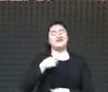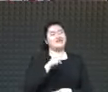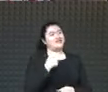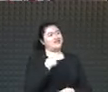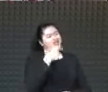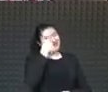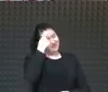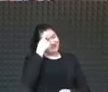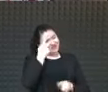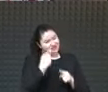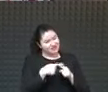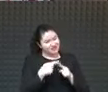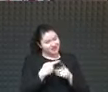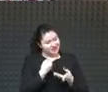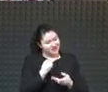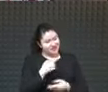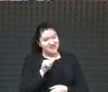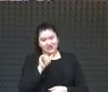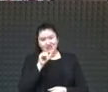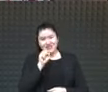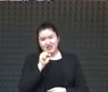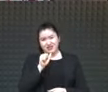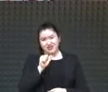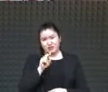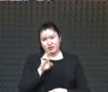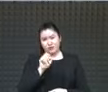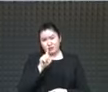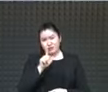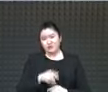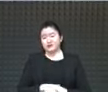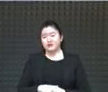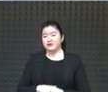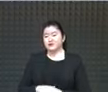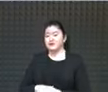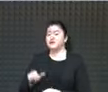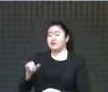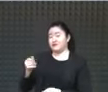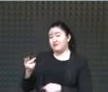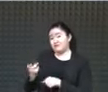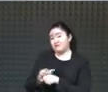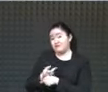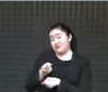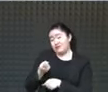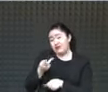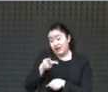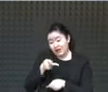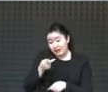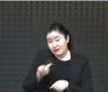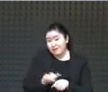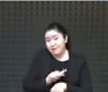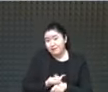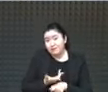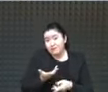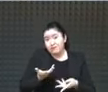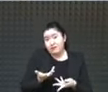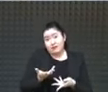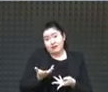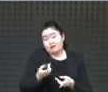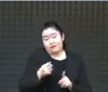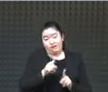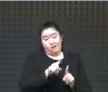eso perdón. Decía de quién están hablando. Perdón, sí. No fui con... No, en ese caso, pues es un asunto de pederastia, es...